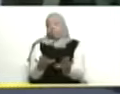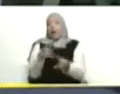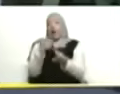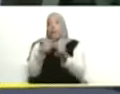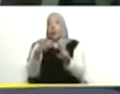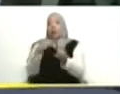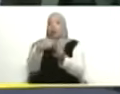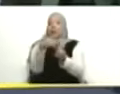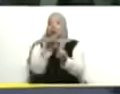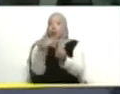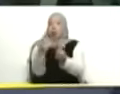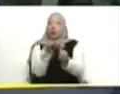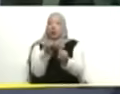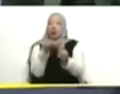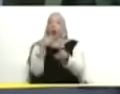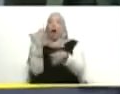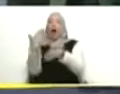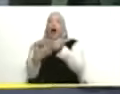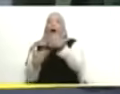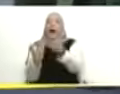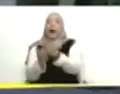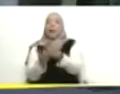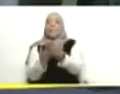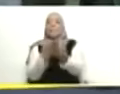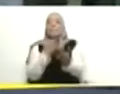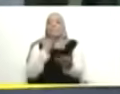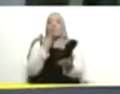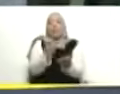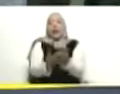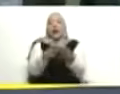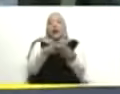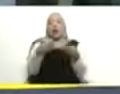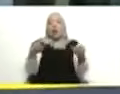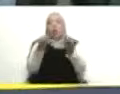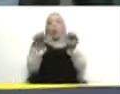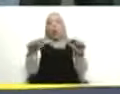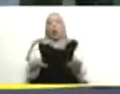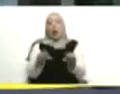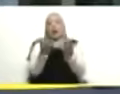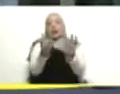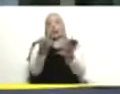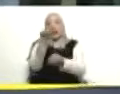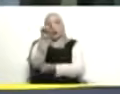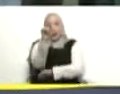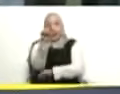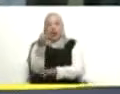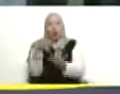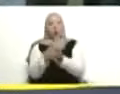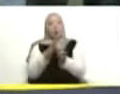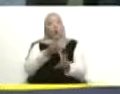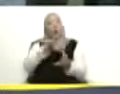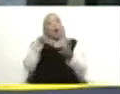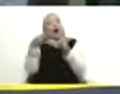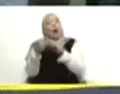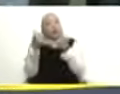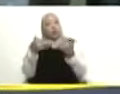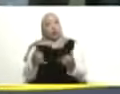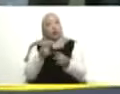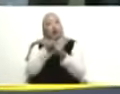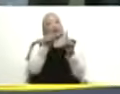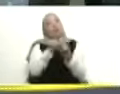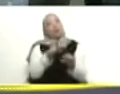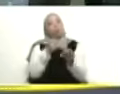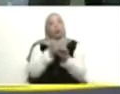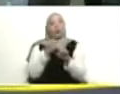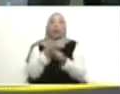circunstancias para apuntalarlo. Tercera etapa. Tercera etapa es la transformación, la 7T, la transformación económica para la diversificación